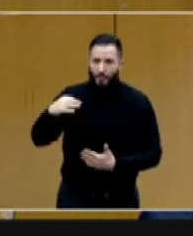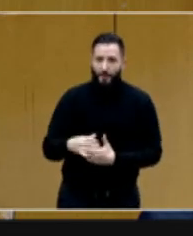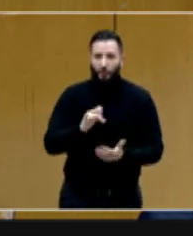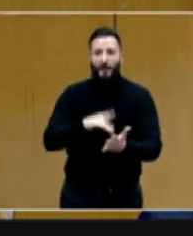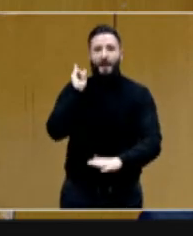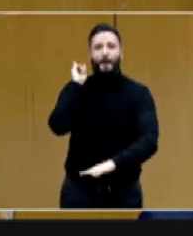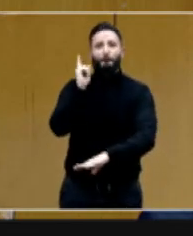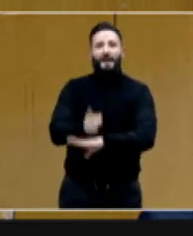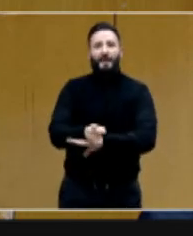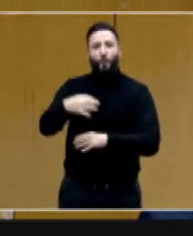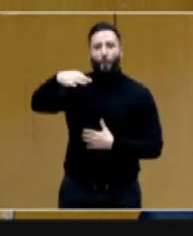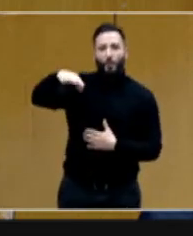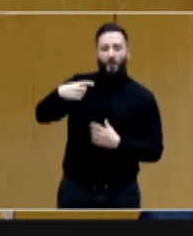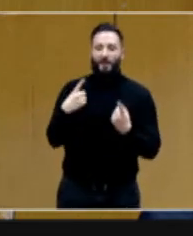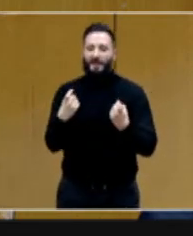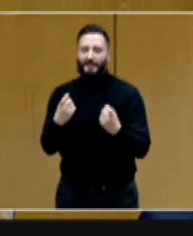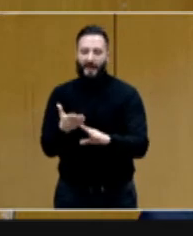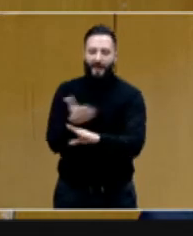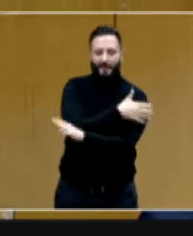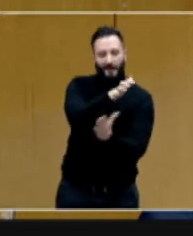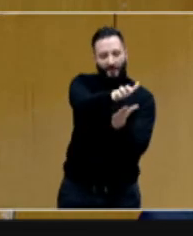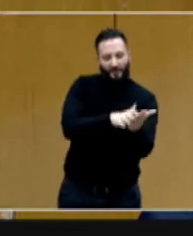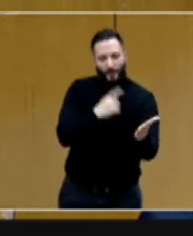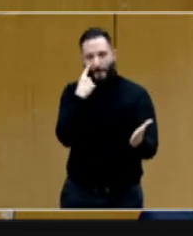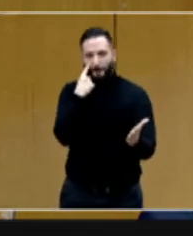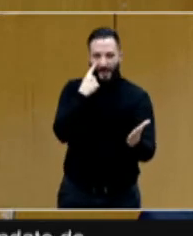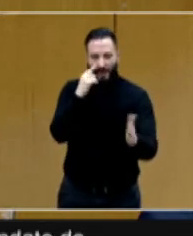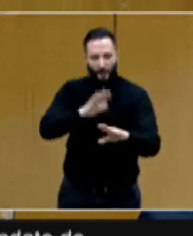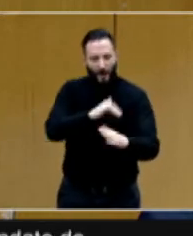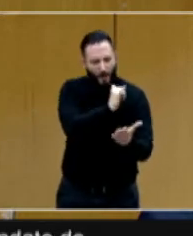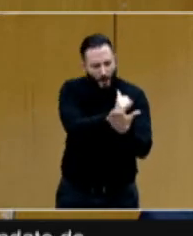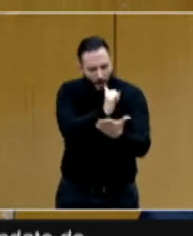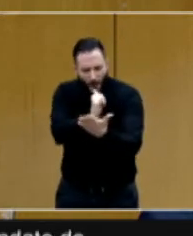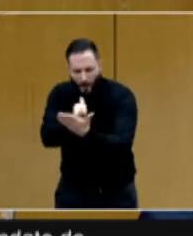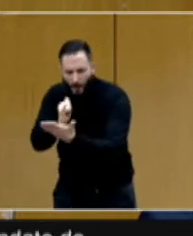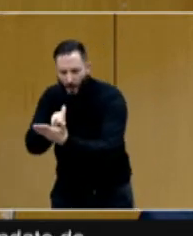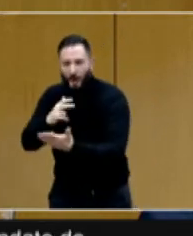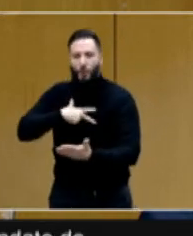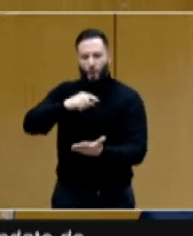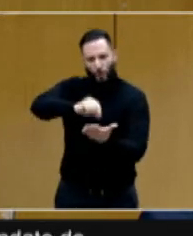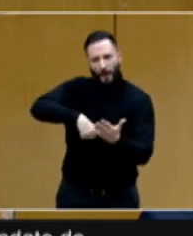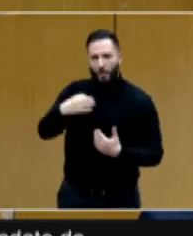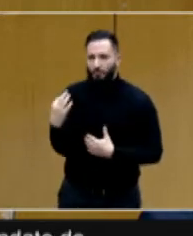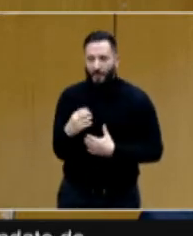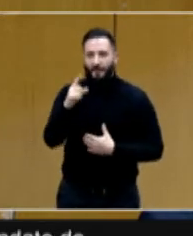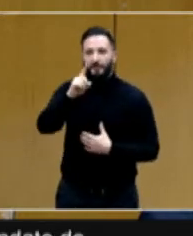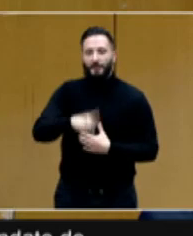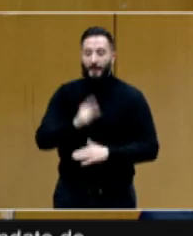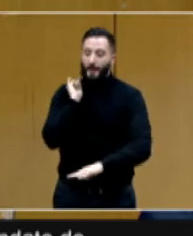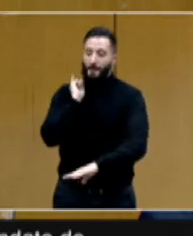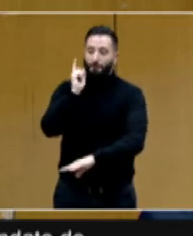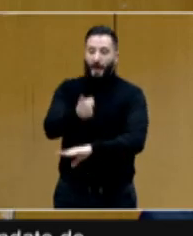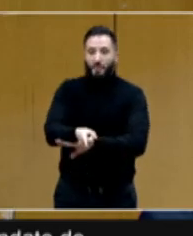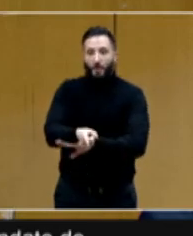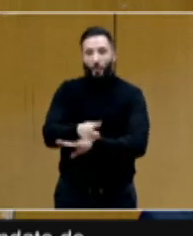previo al no que poder practicar las pruebas que Considero oportunas que el mandato de apoyos preferente respecto a otra medida de apoyo